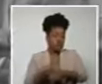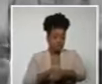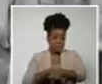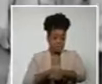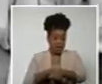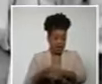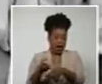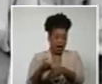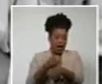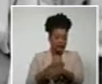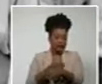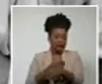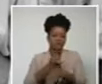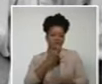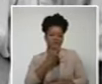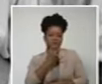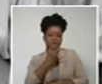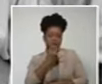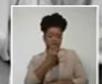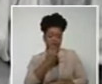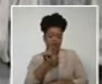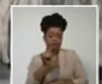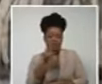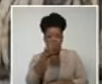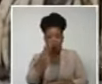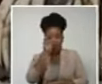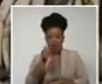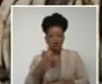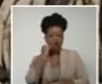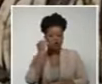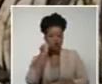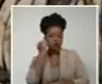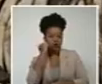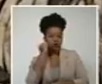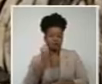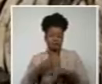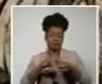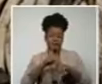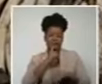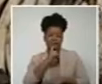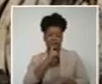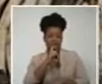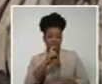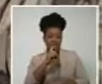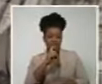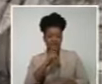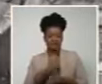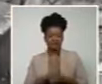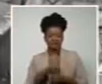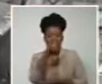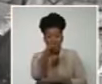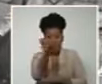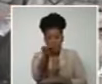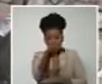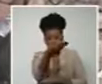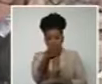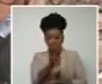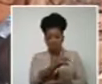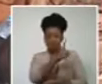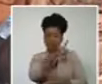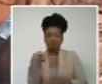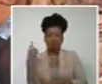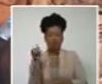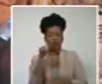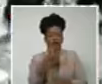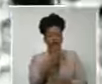hace mustia y a cambio declara su futuro en hipoteca. Marfiles y diamantes dejan una huella de sangre. Enfermedades curables